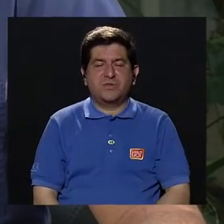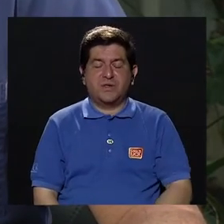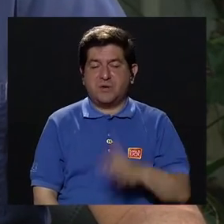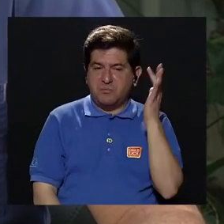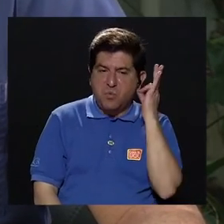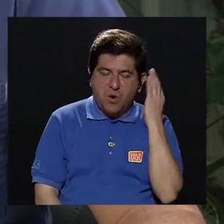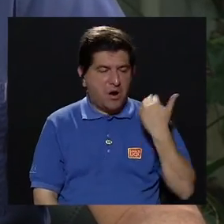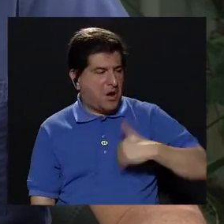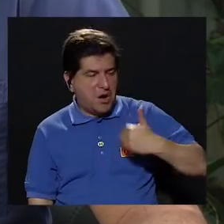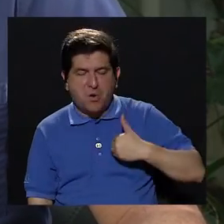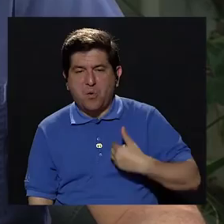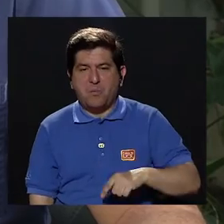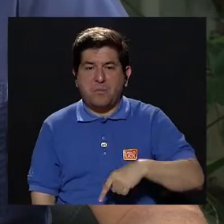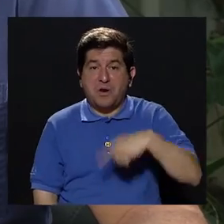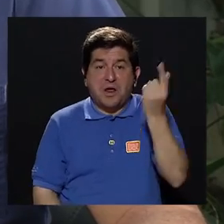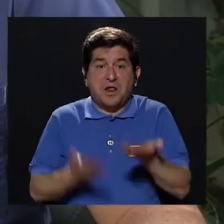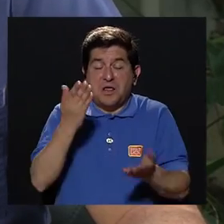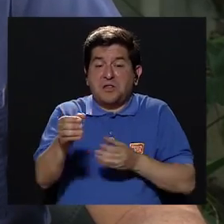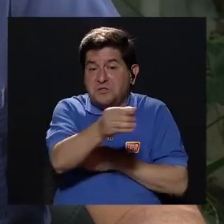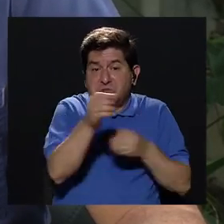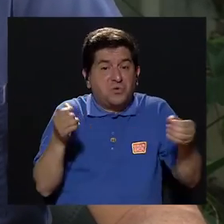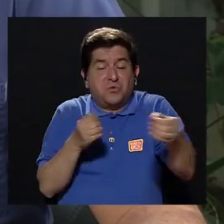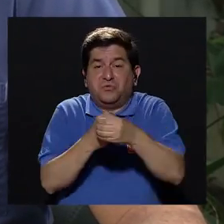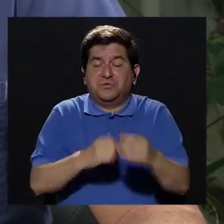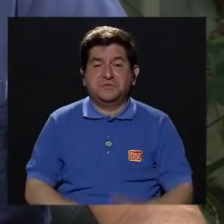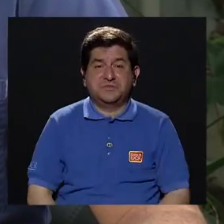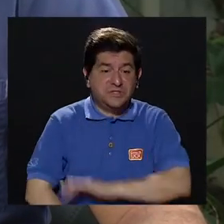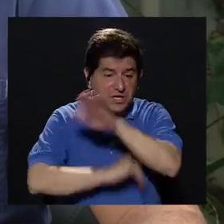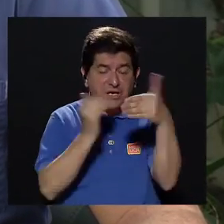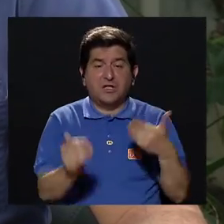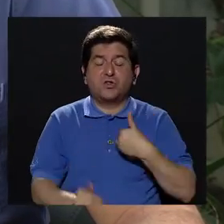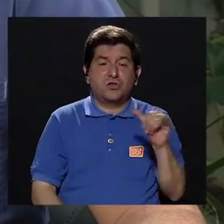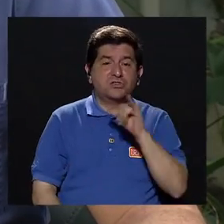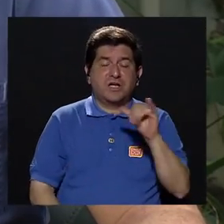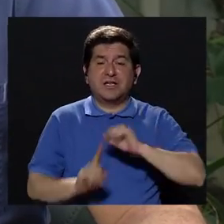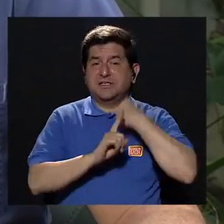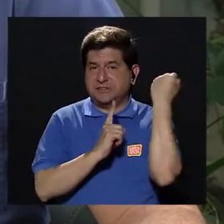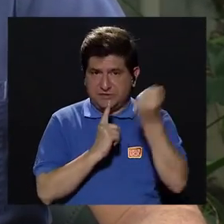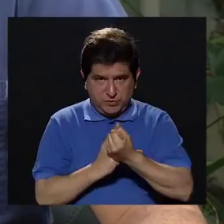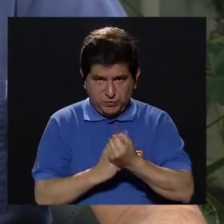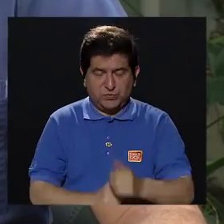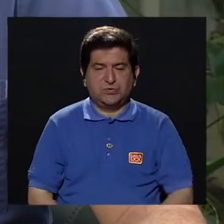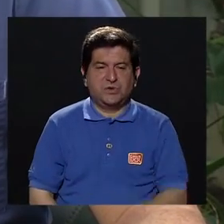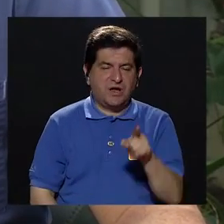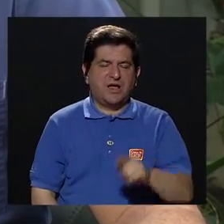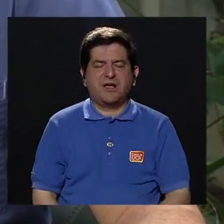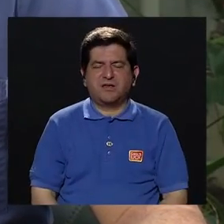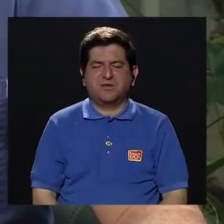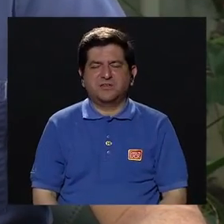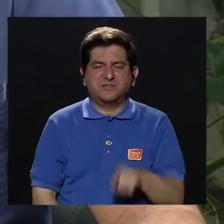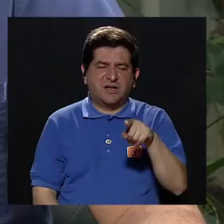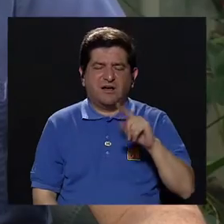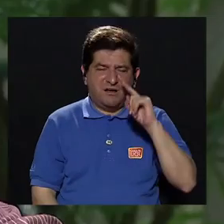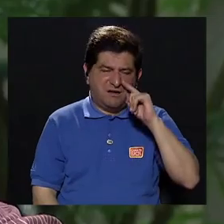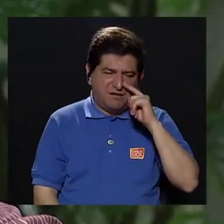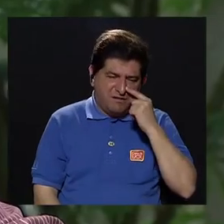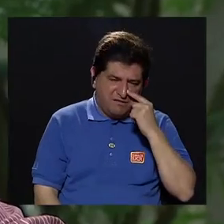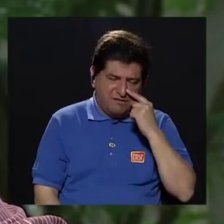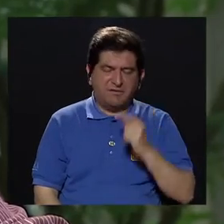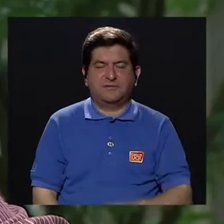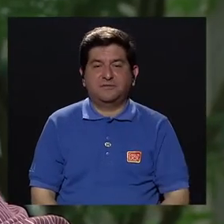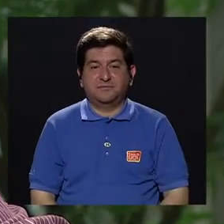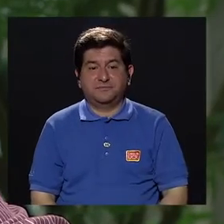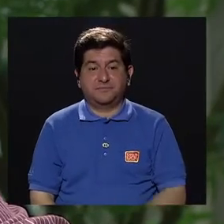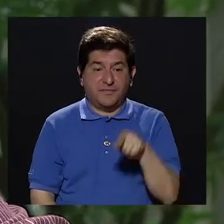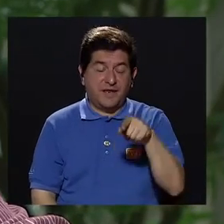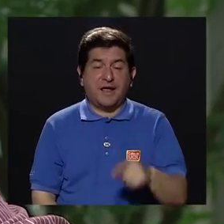ser un caballero, un gerente de alguna oficina. Y todos tienen la misma situación, están decaídos. De ahí hay